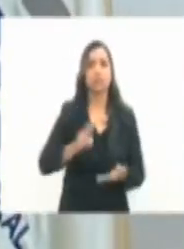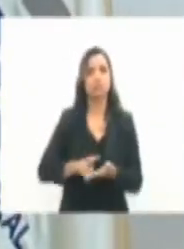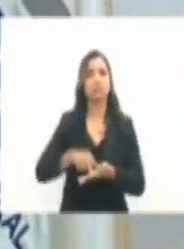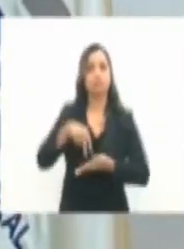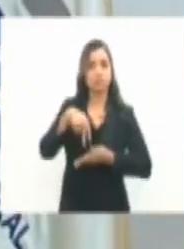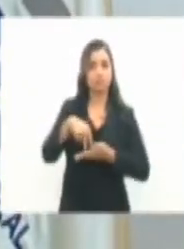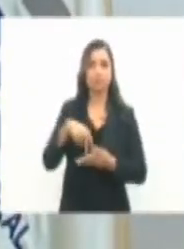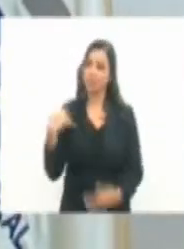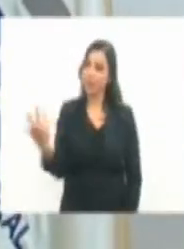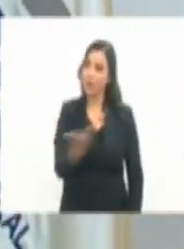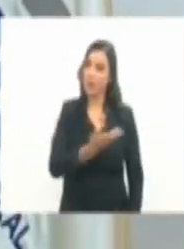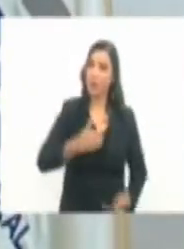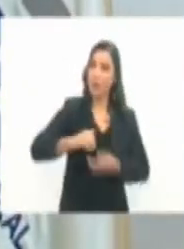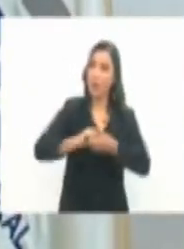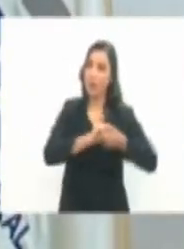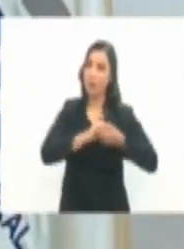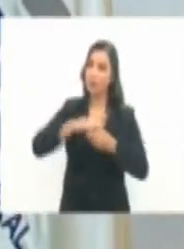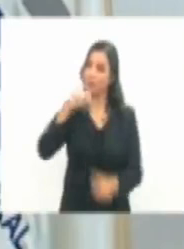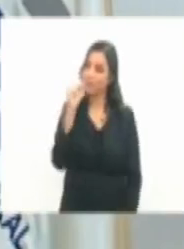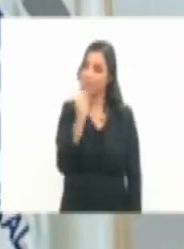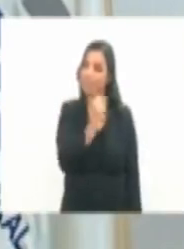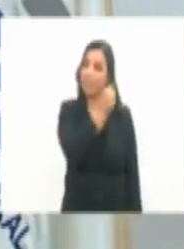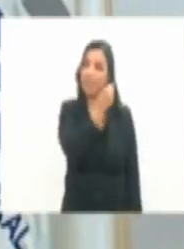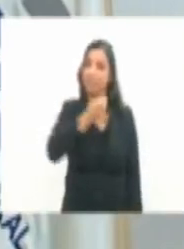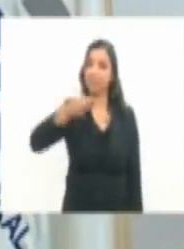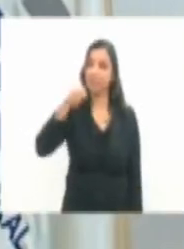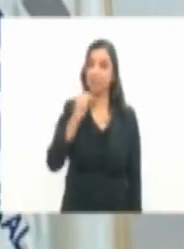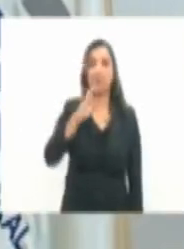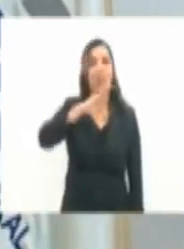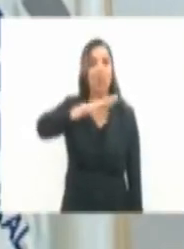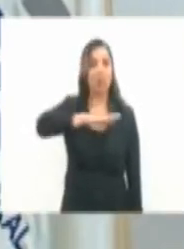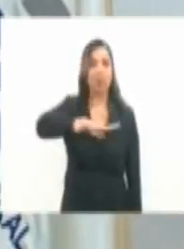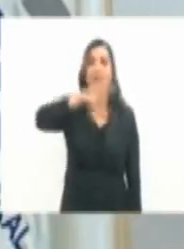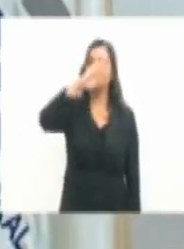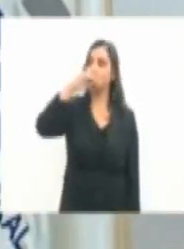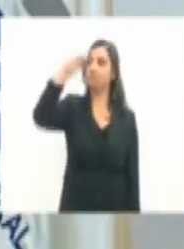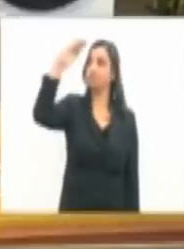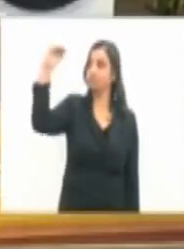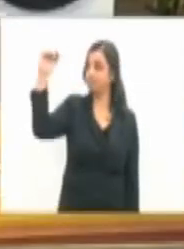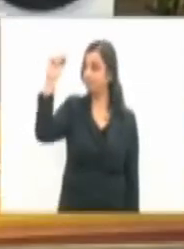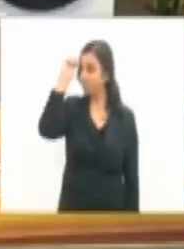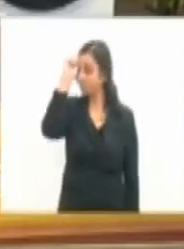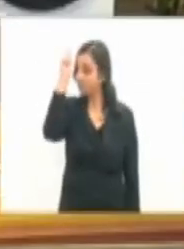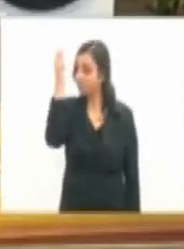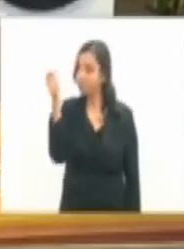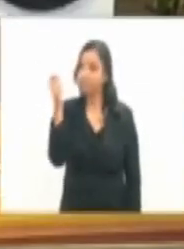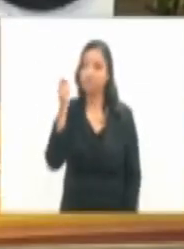unir nuestras voces, entonando las sagradas notas de nuestro himno nacional.